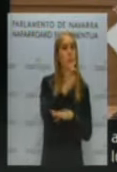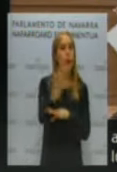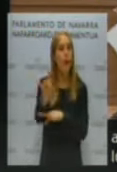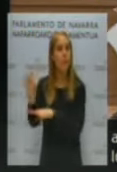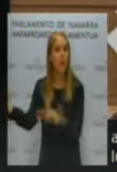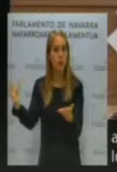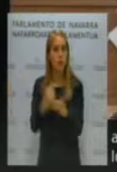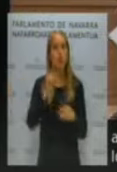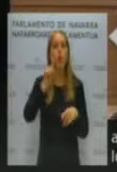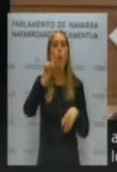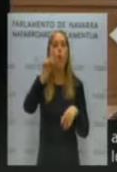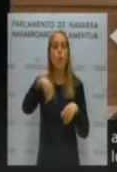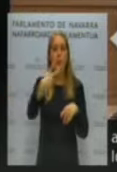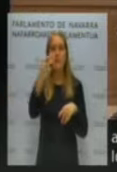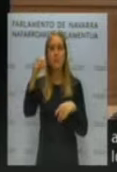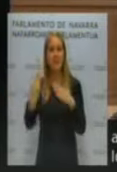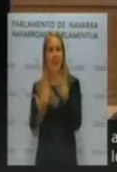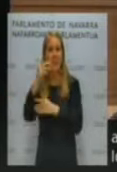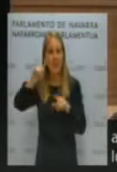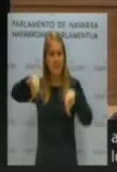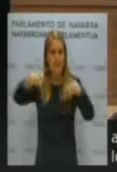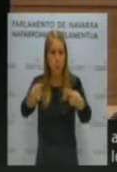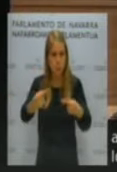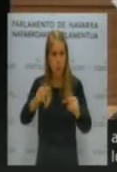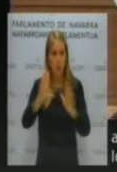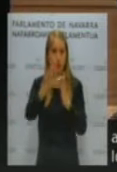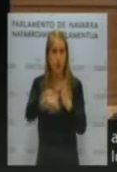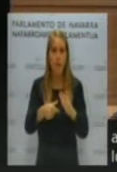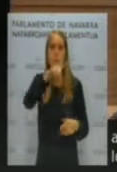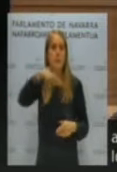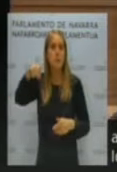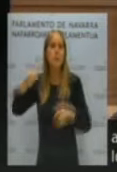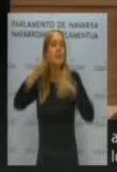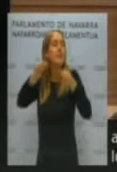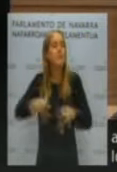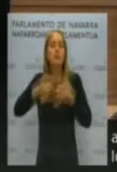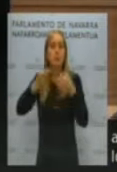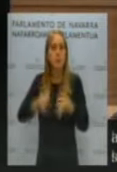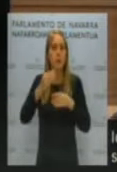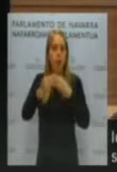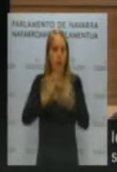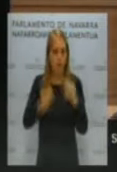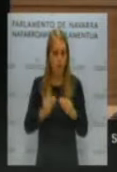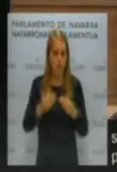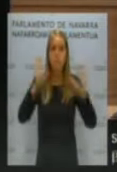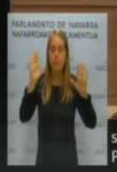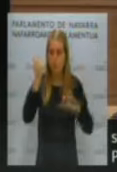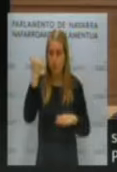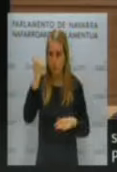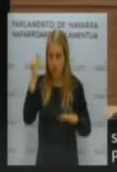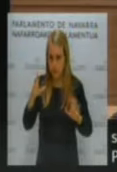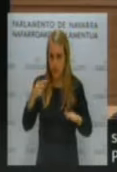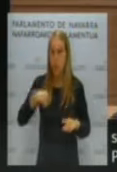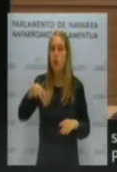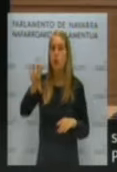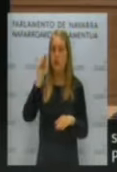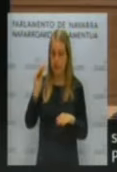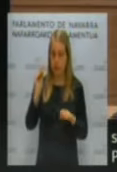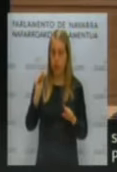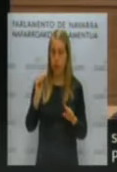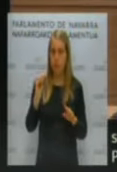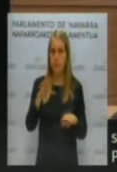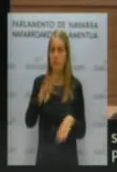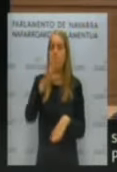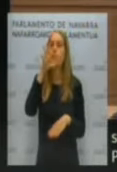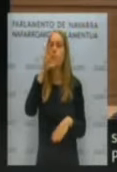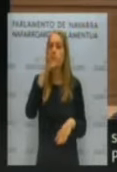no un mes y 20 días después, que es lo que hace cada mes. Es lo que hace cada mes. Pero fíjese, yo entiendo que esto sea así, porque